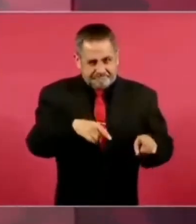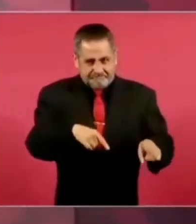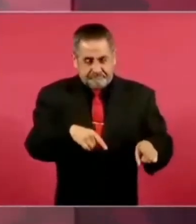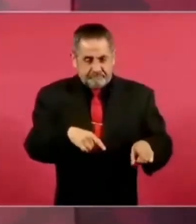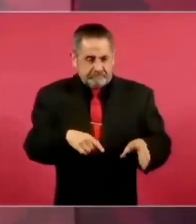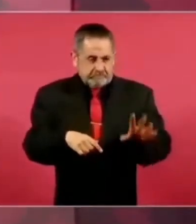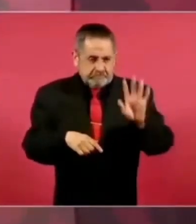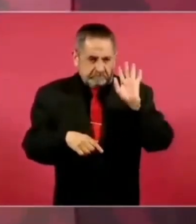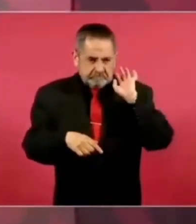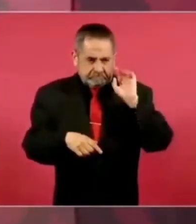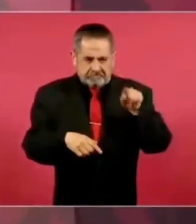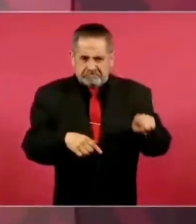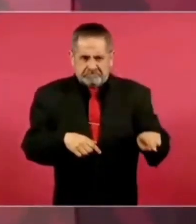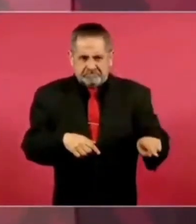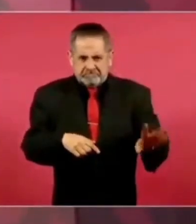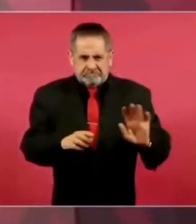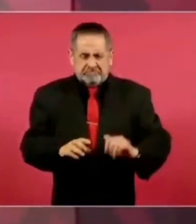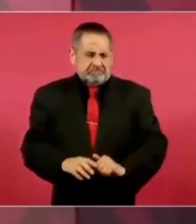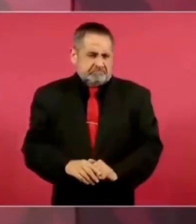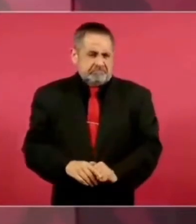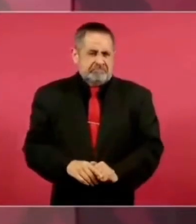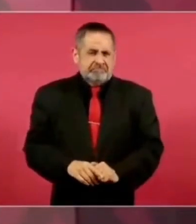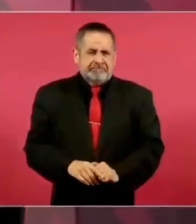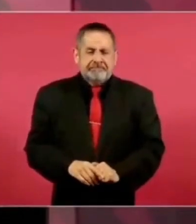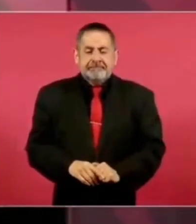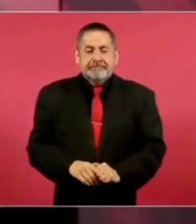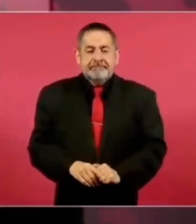era porque pues,